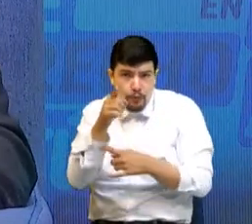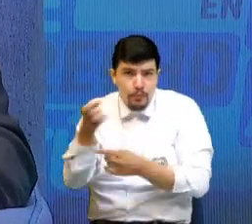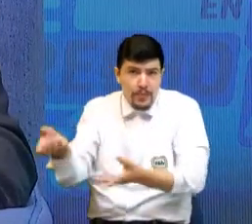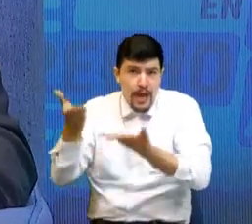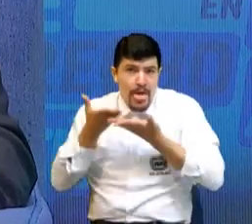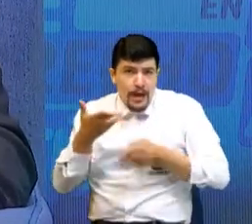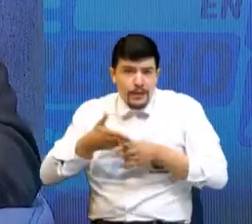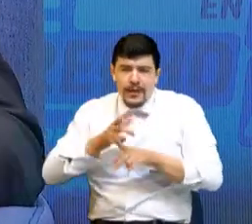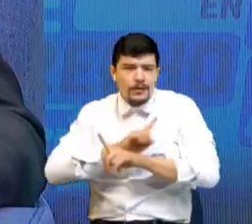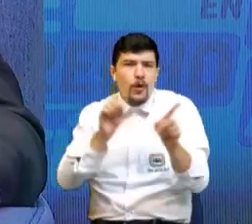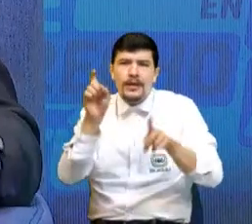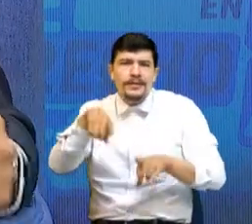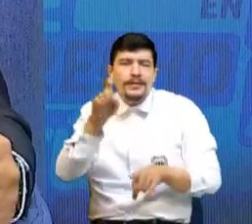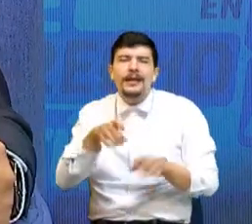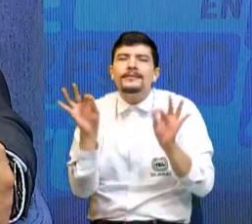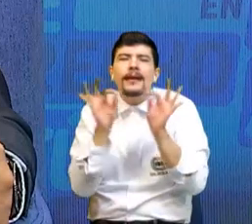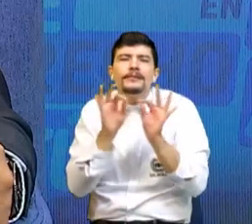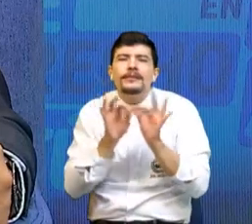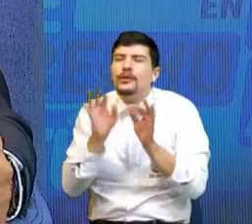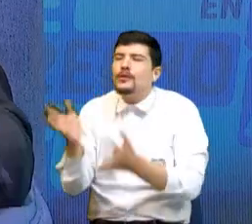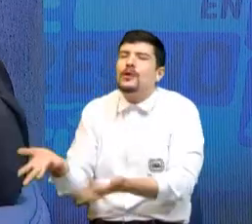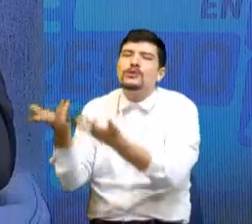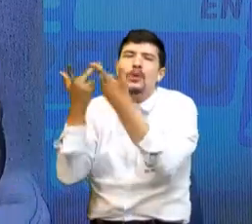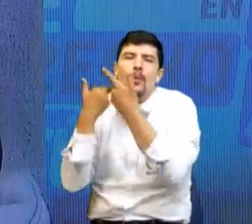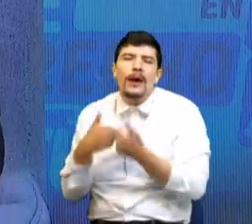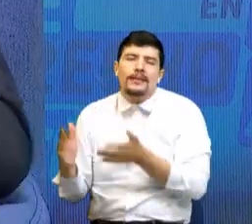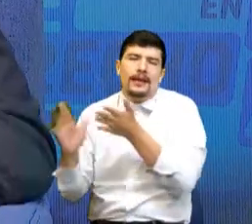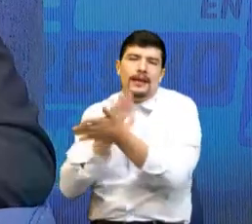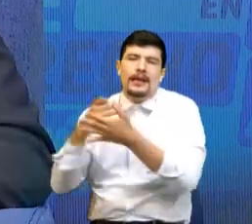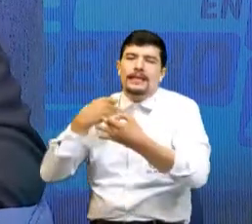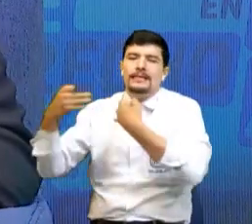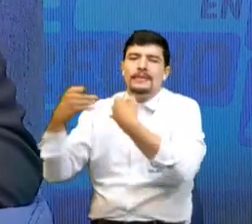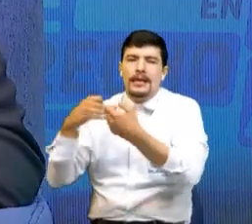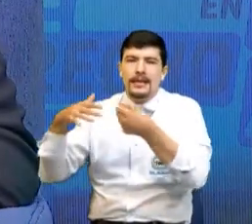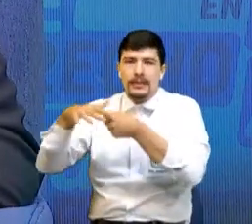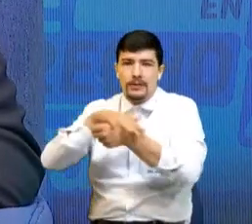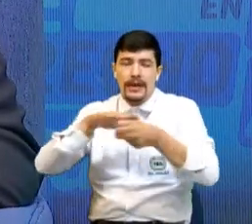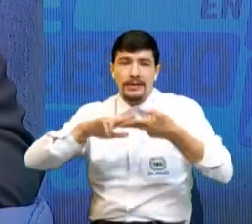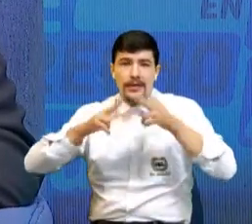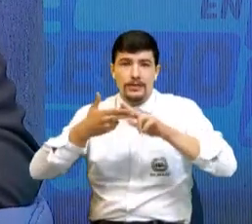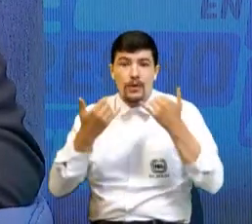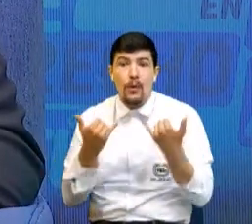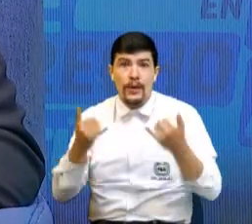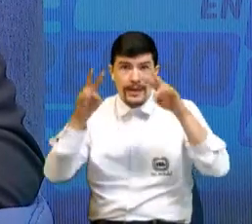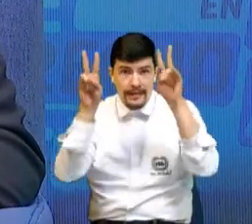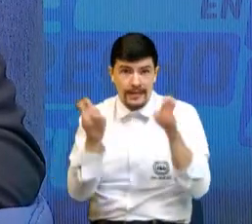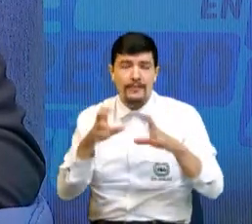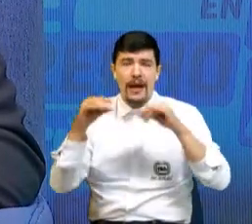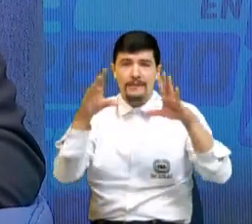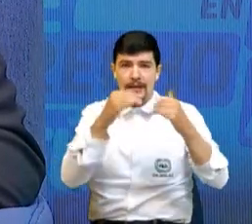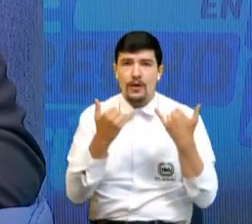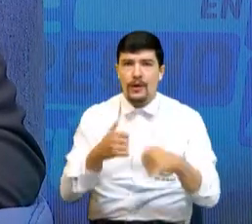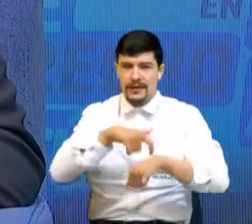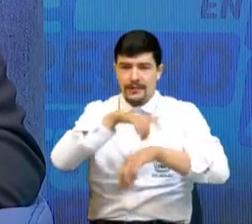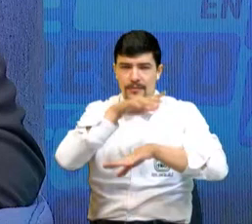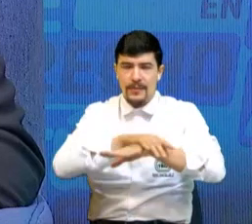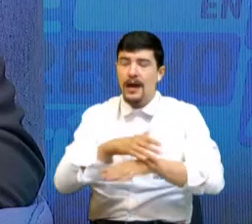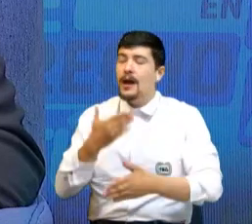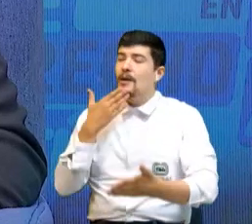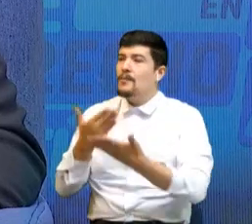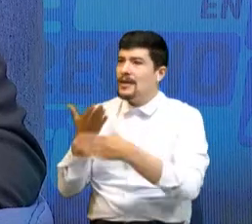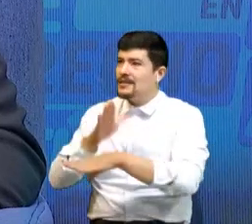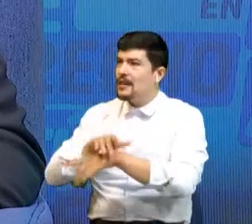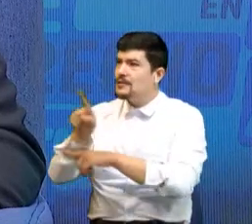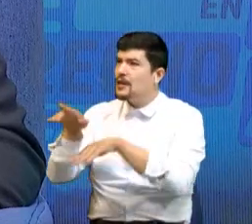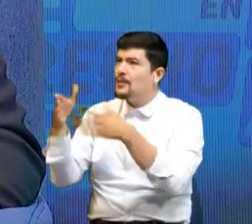que nos mencione su nombre, simplemente que nos comente su situación a propósito de esta temática que estamos abordando en la tarde de hoy. Muy buenas tardes,